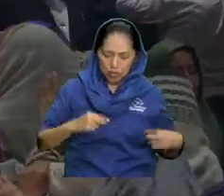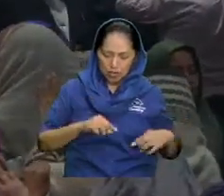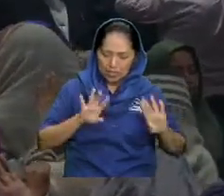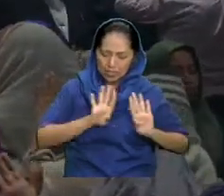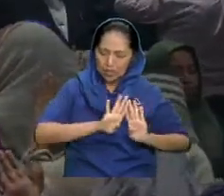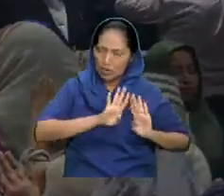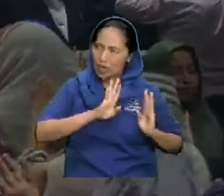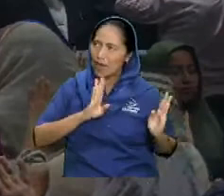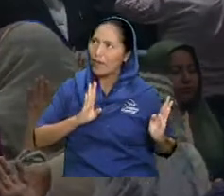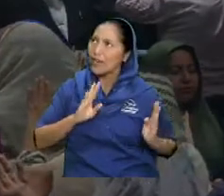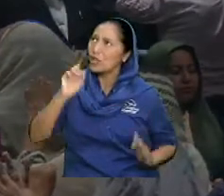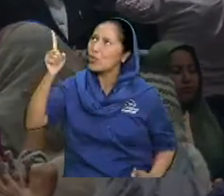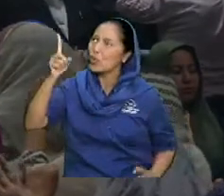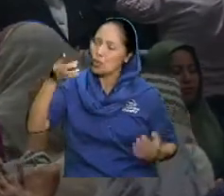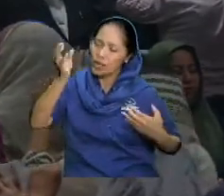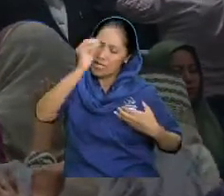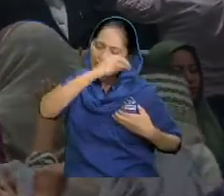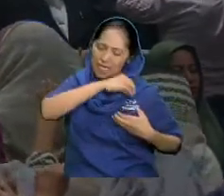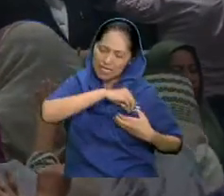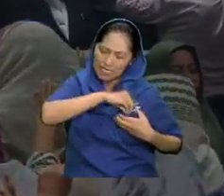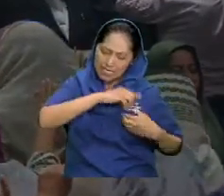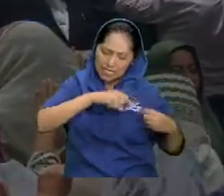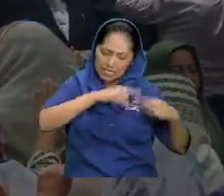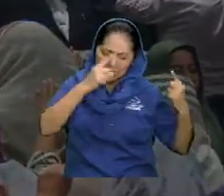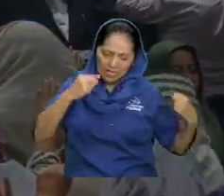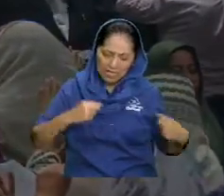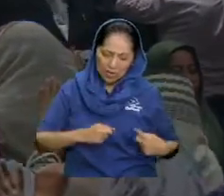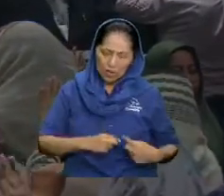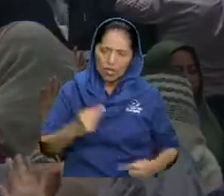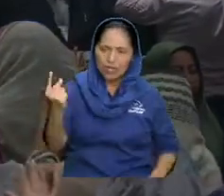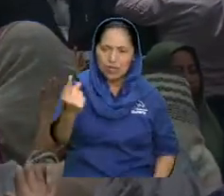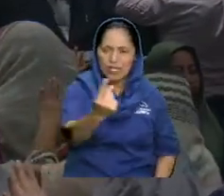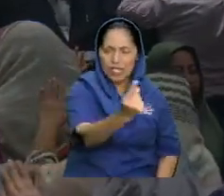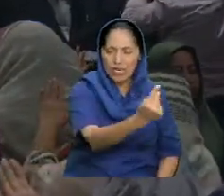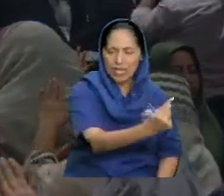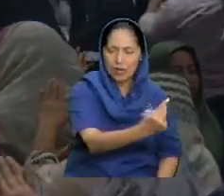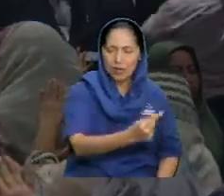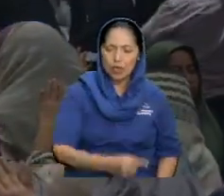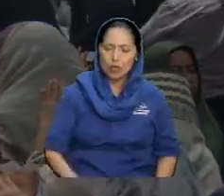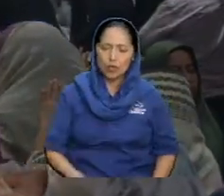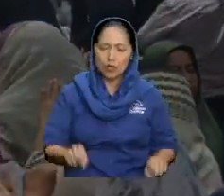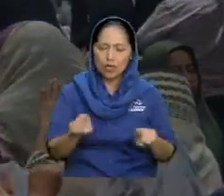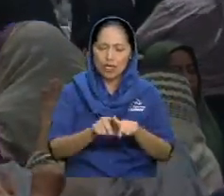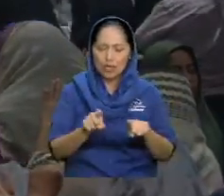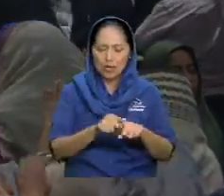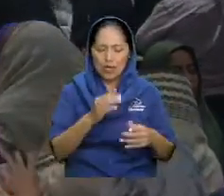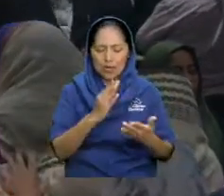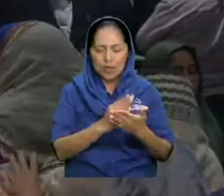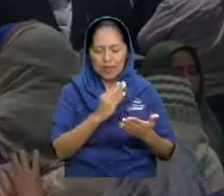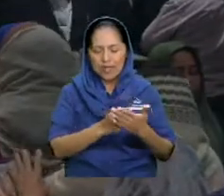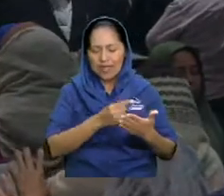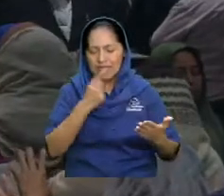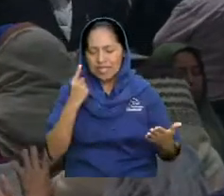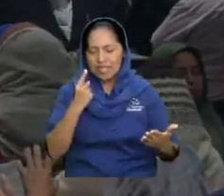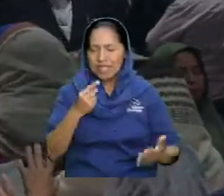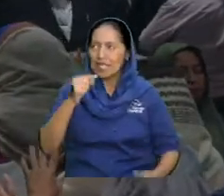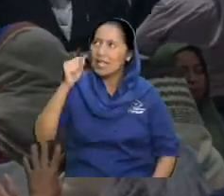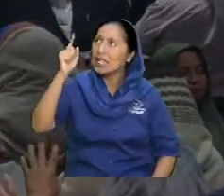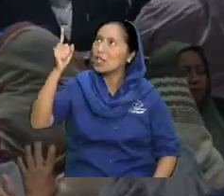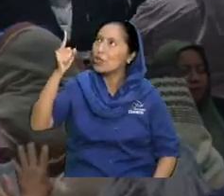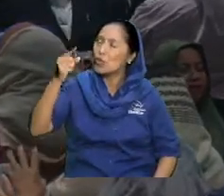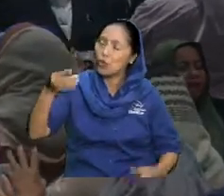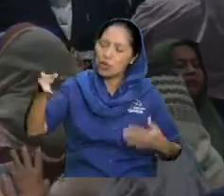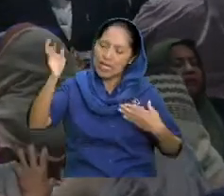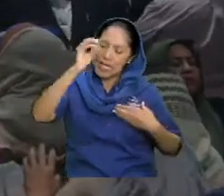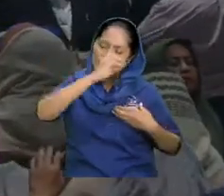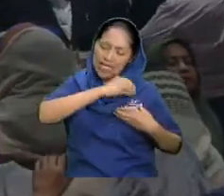tú, Señor, entres en su corazón para que se cumpla. Y aquí yo estoy a la puerta y llamo. Si alguno oye y abre, yo entro a